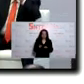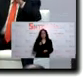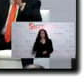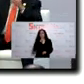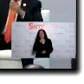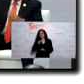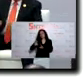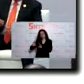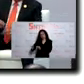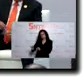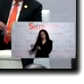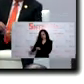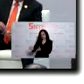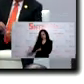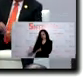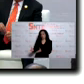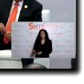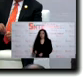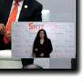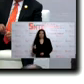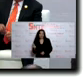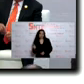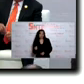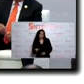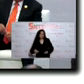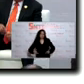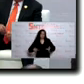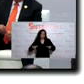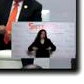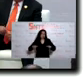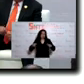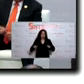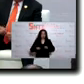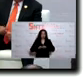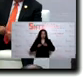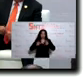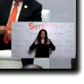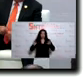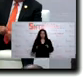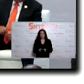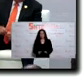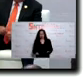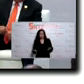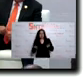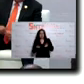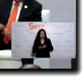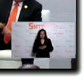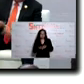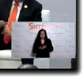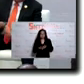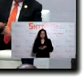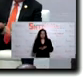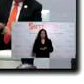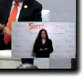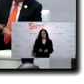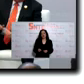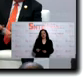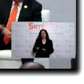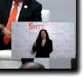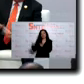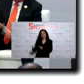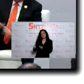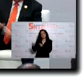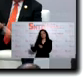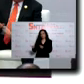hay un negocio floreciente a nivel mundial asociado a estos emoticones.